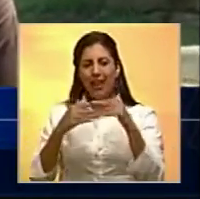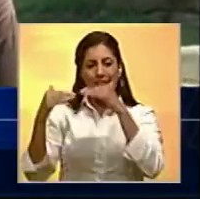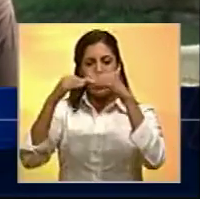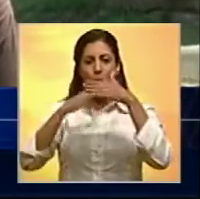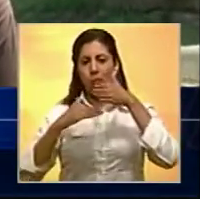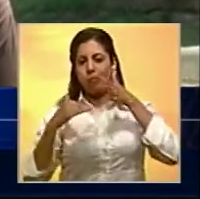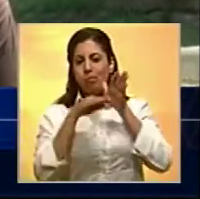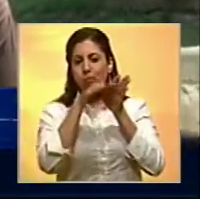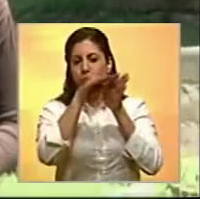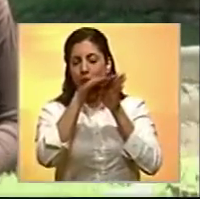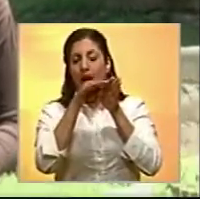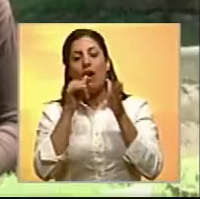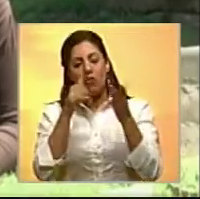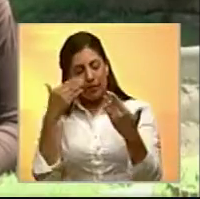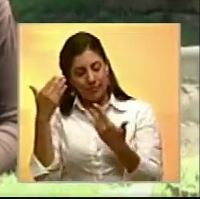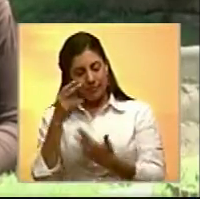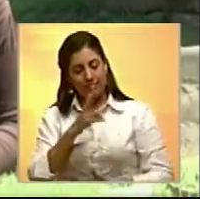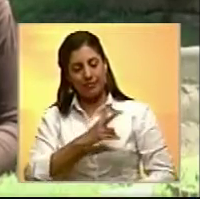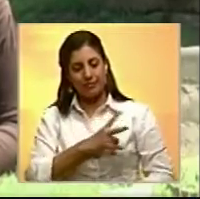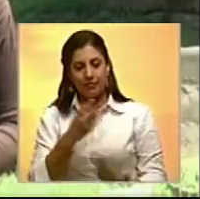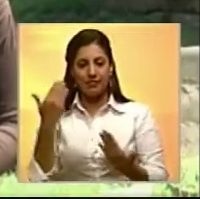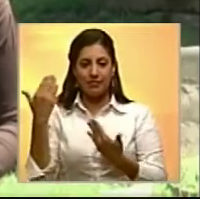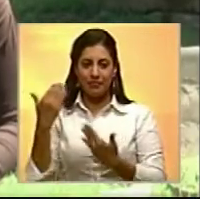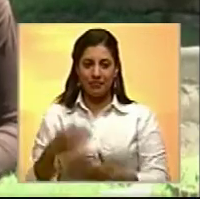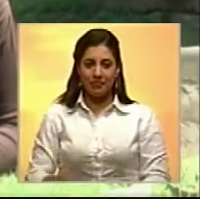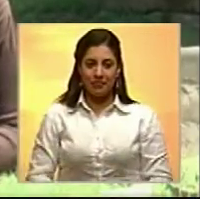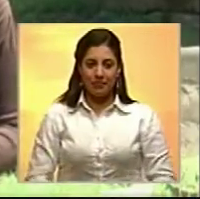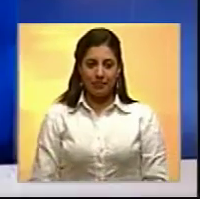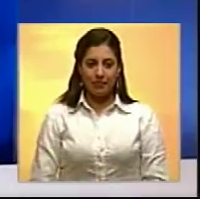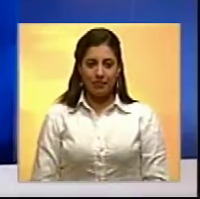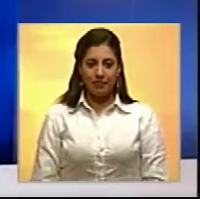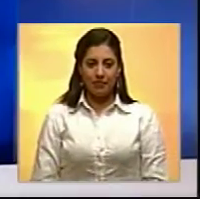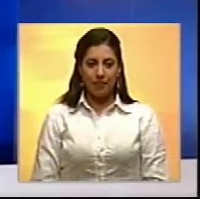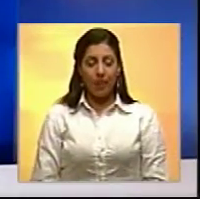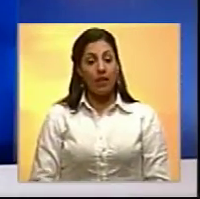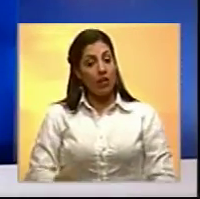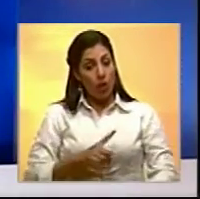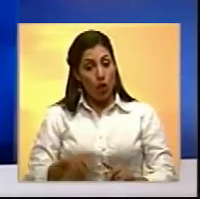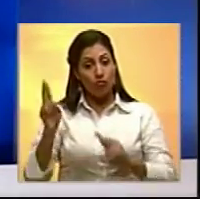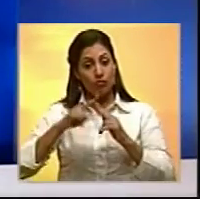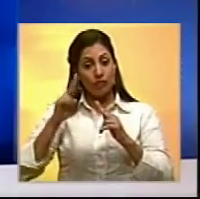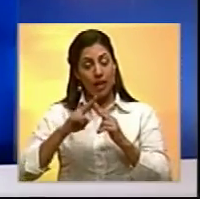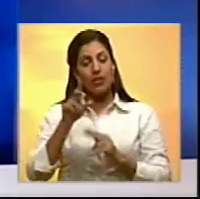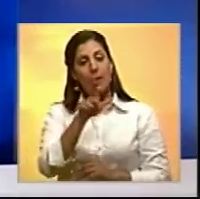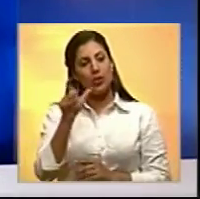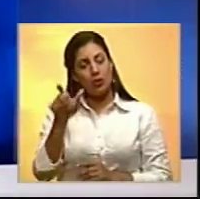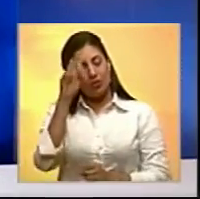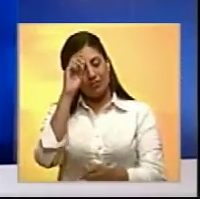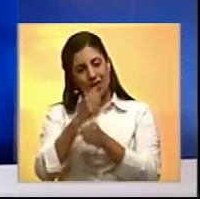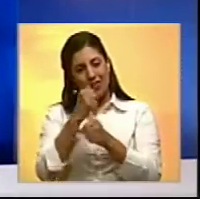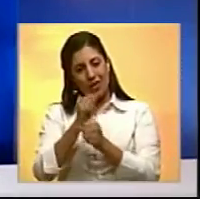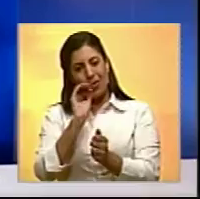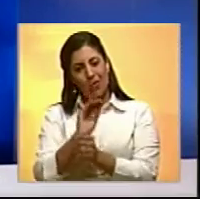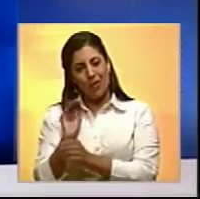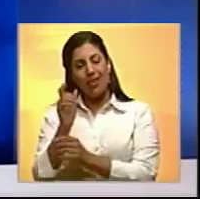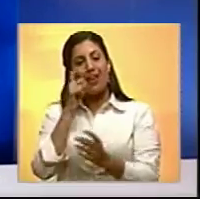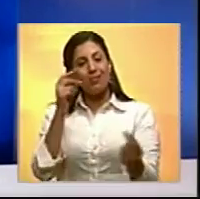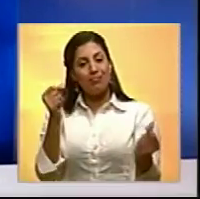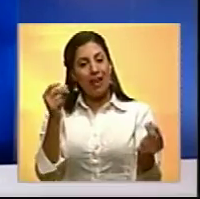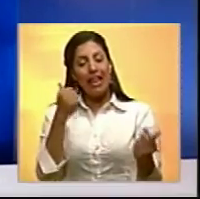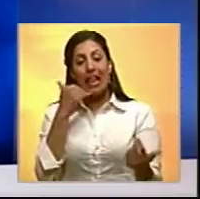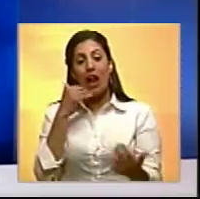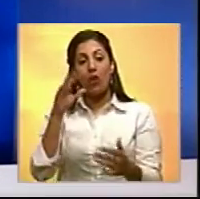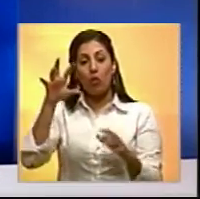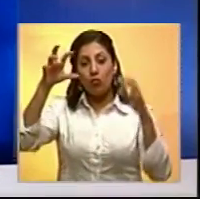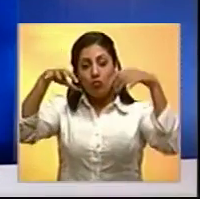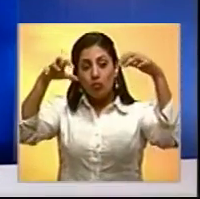río. De TV Trujillo, Rangira Briceño para Noticiero Venevisión. En Táchira, Protección Civil se declaró en alerta máxima por